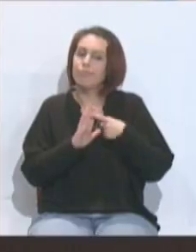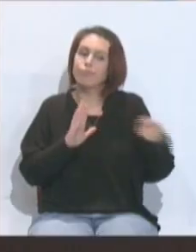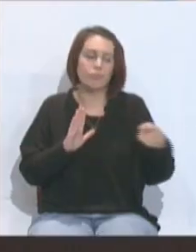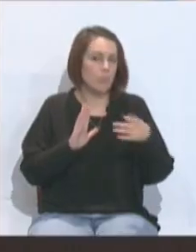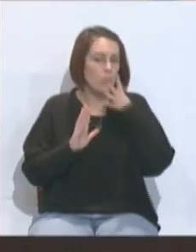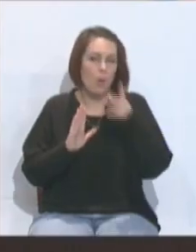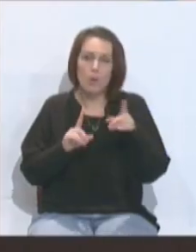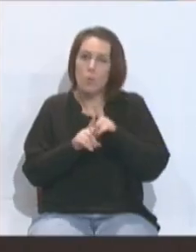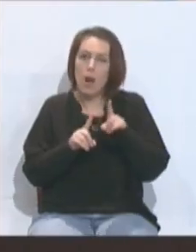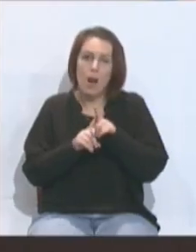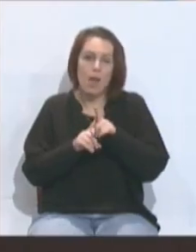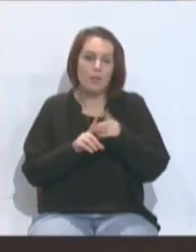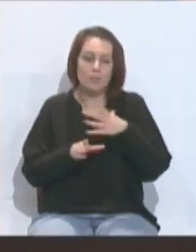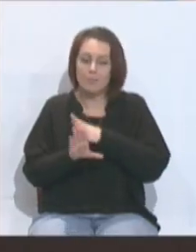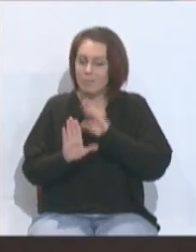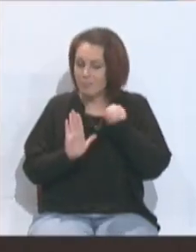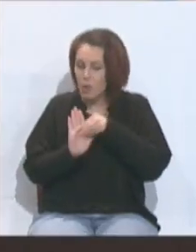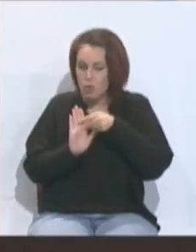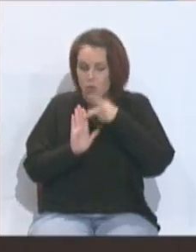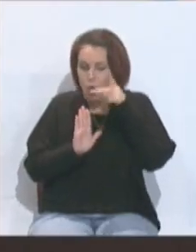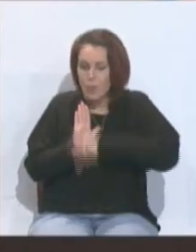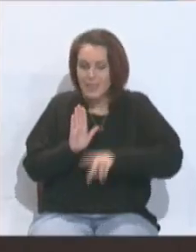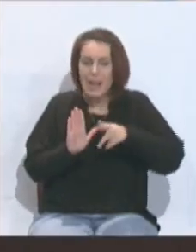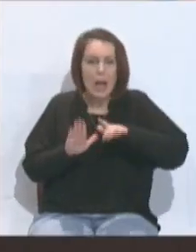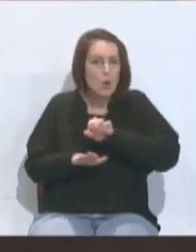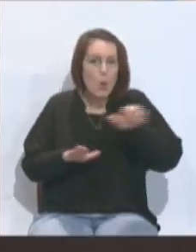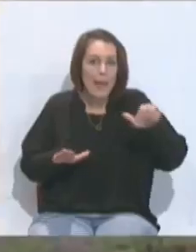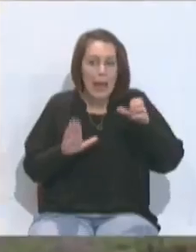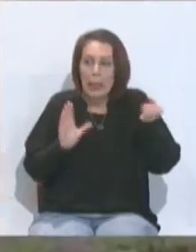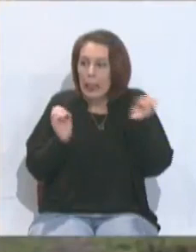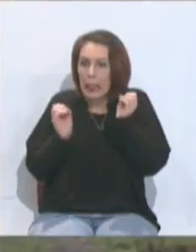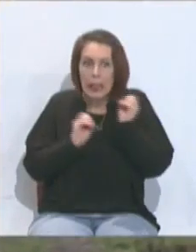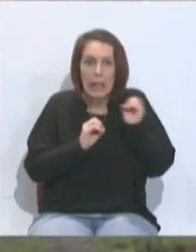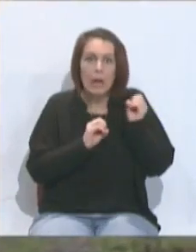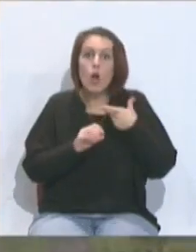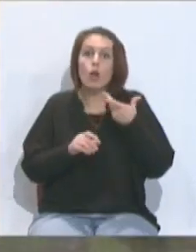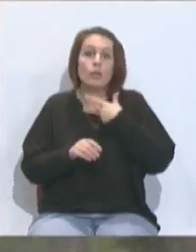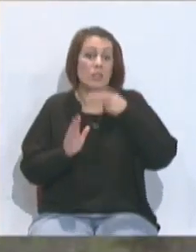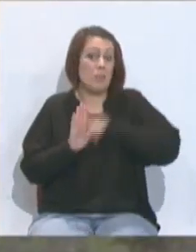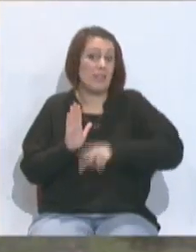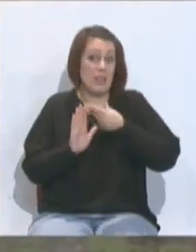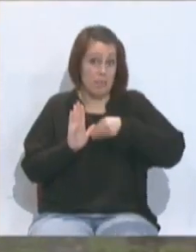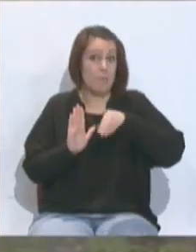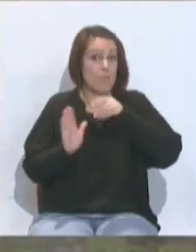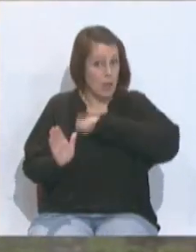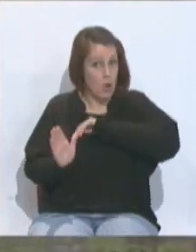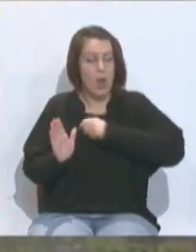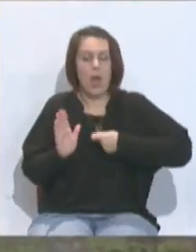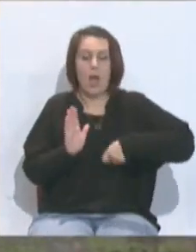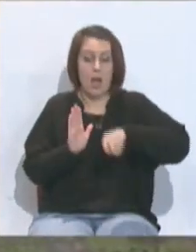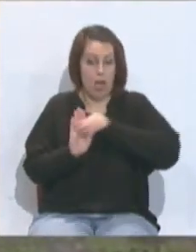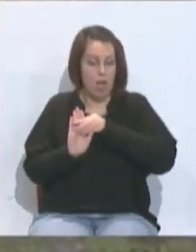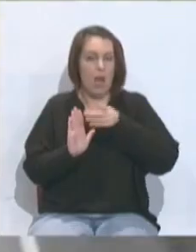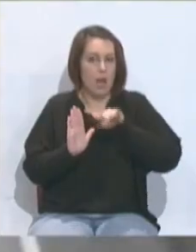que no está contemplado en ninguna normativa europea, es decir, lo recogía la normativa española, pero en ningún otro país de la